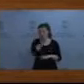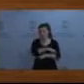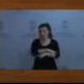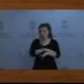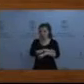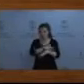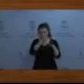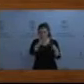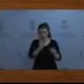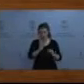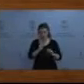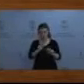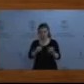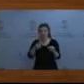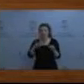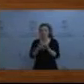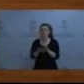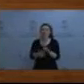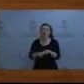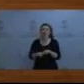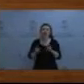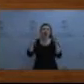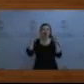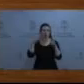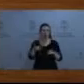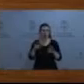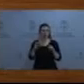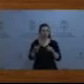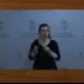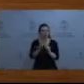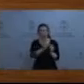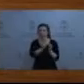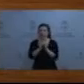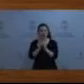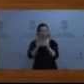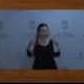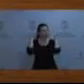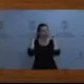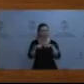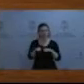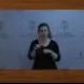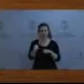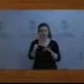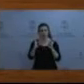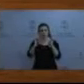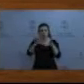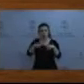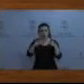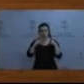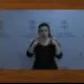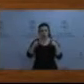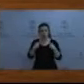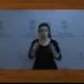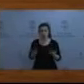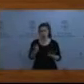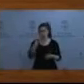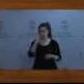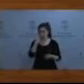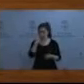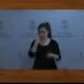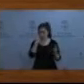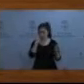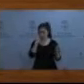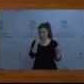rechazan, responde a un acuerdo adoptado por unanimidad en el Congreso de los Diputados. Y miren, lo